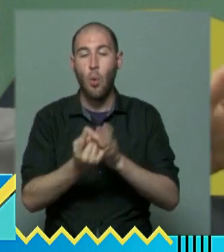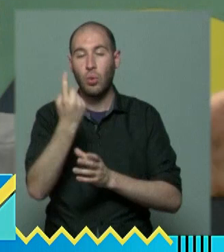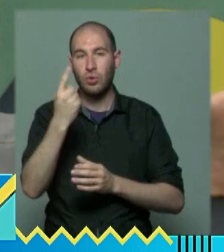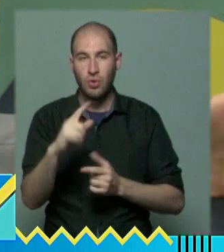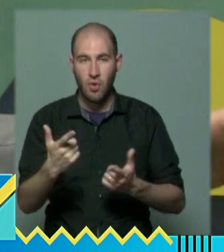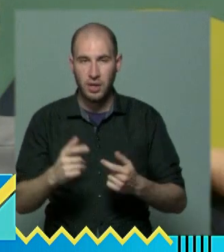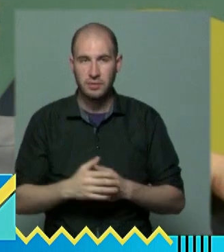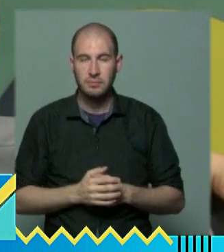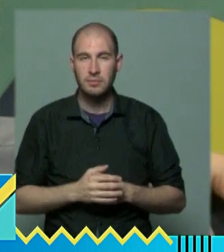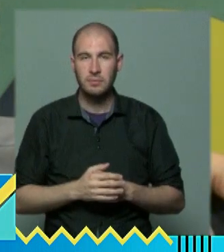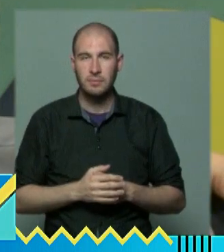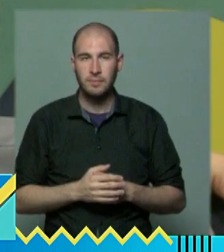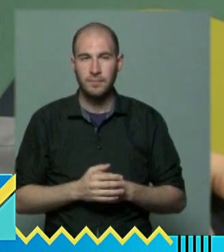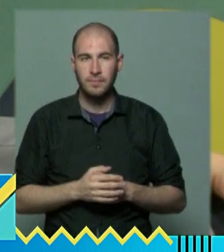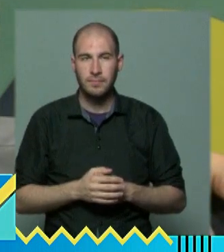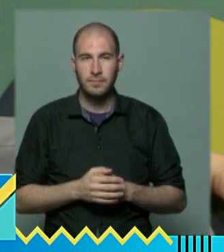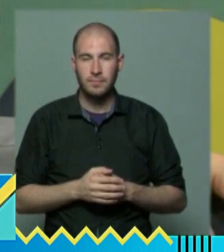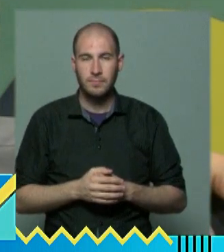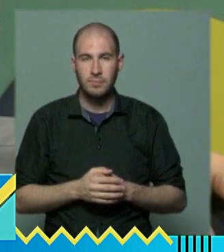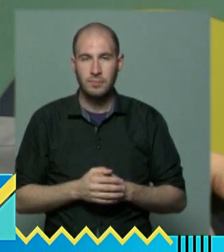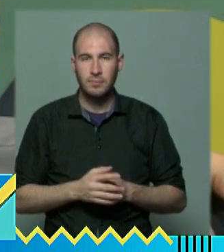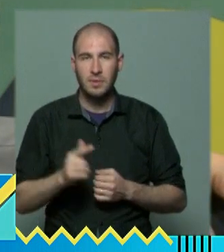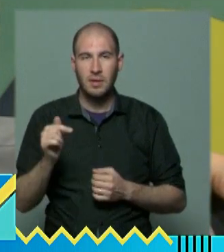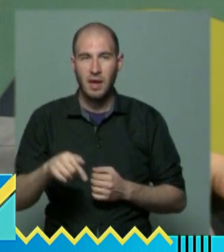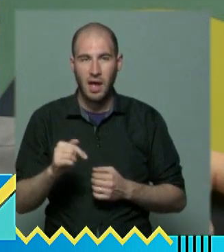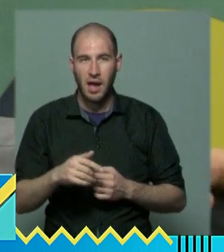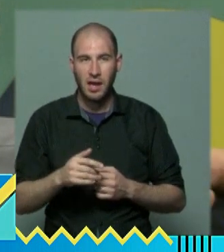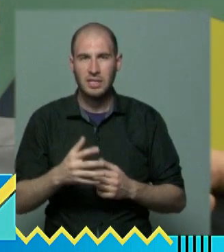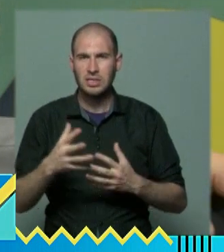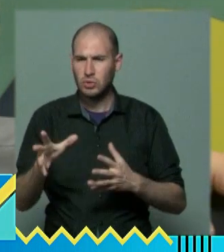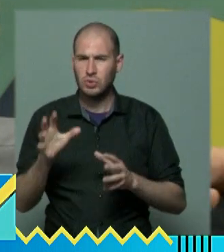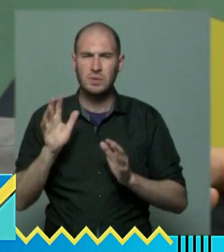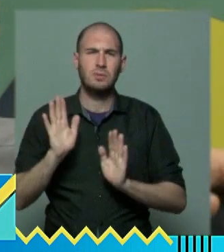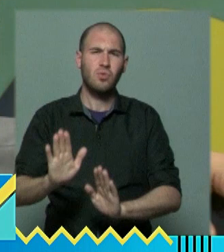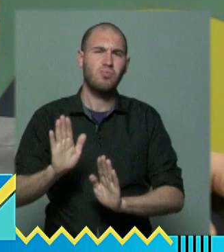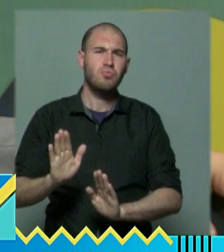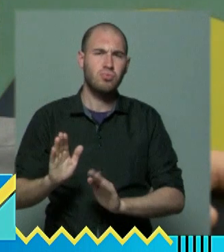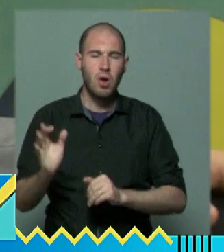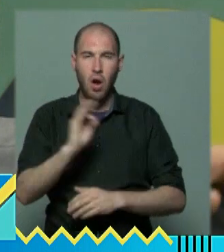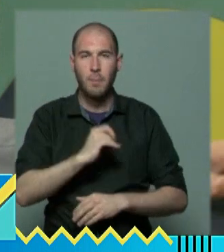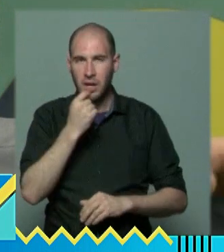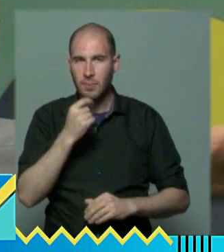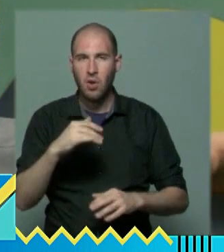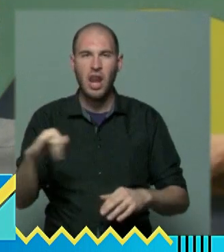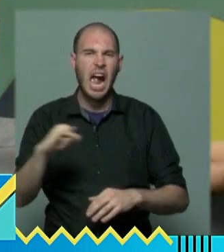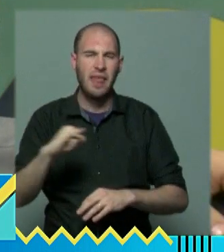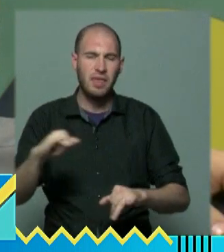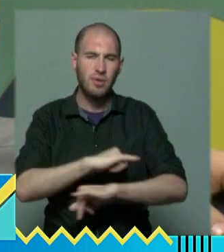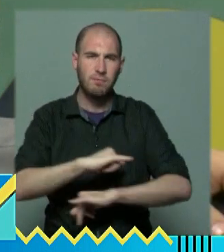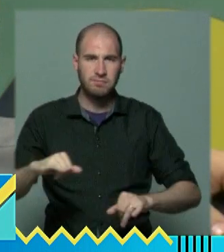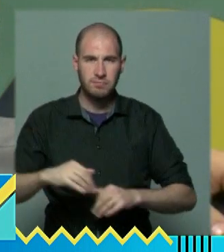un discurso único, cuando hay una evidente resistencia o búsqueda de un mensaje negativo en